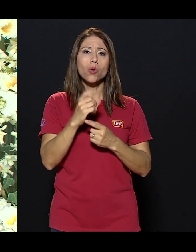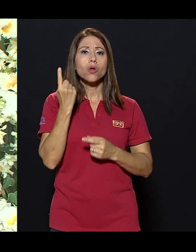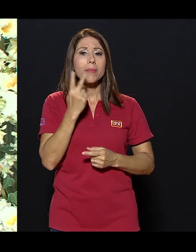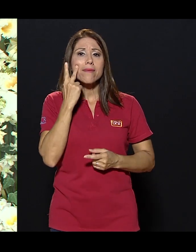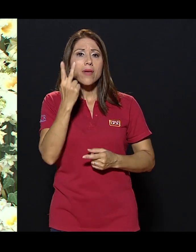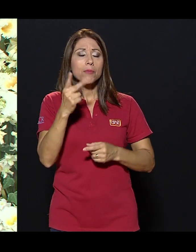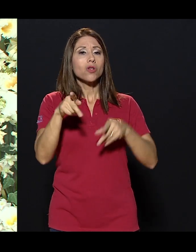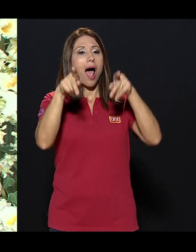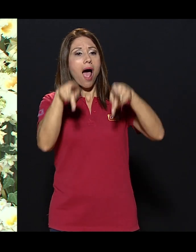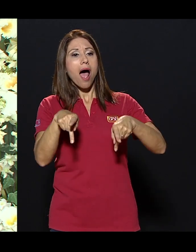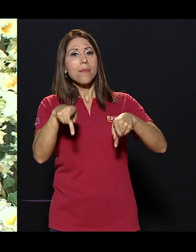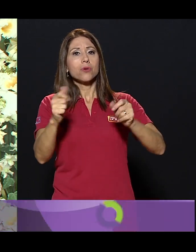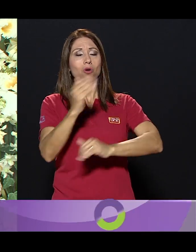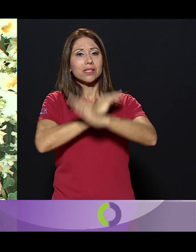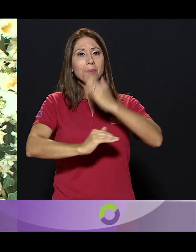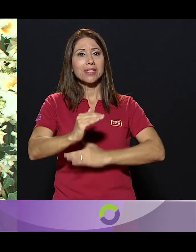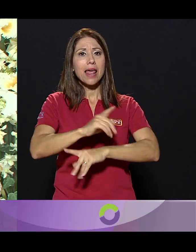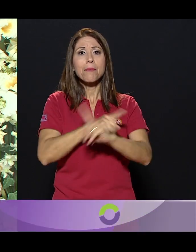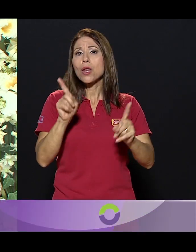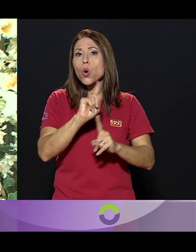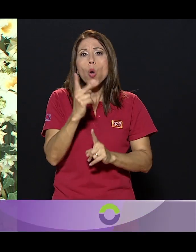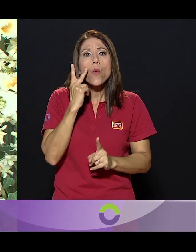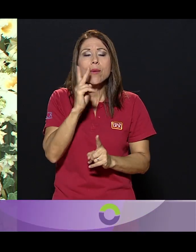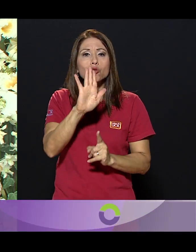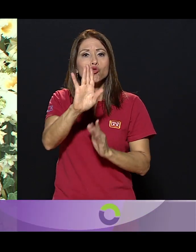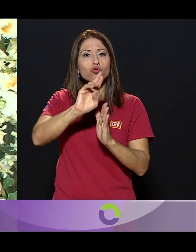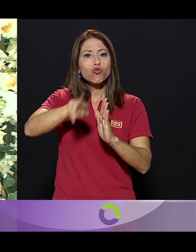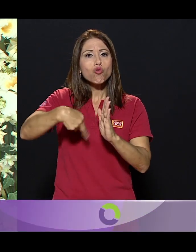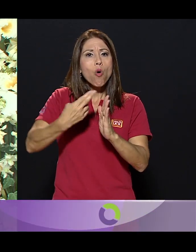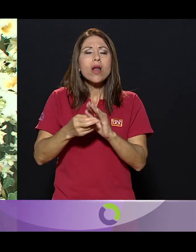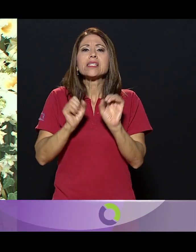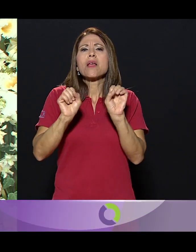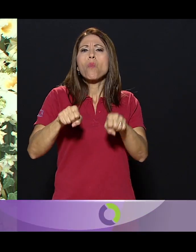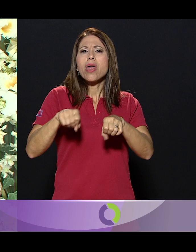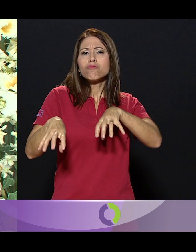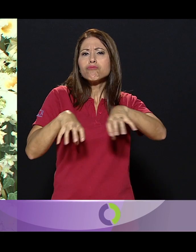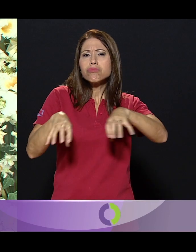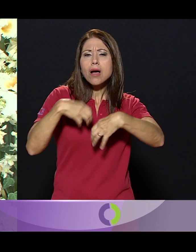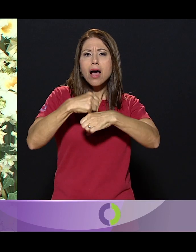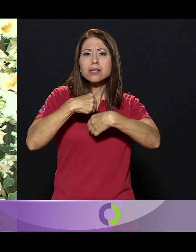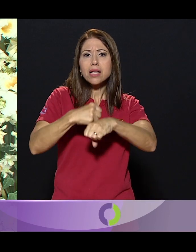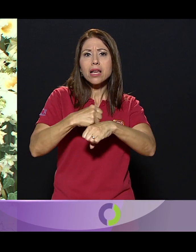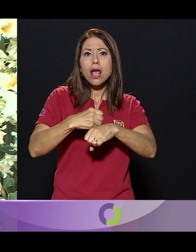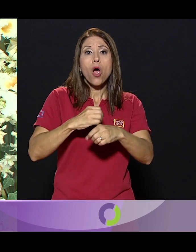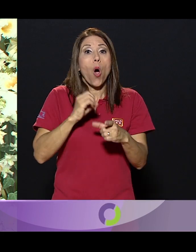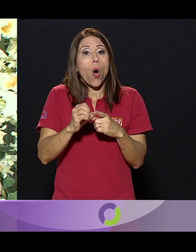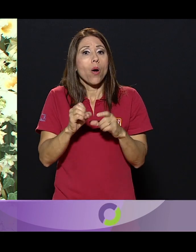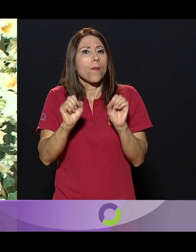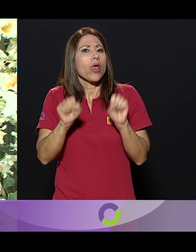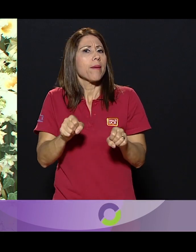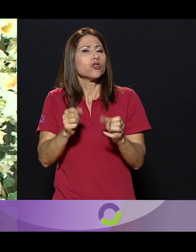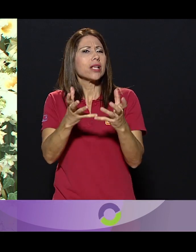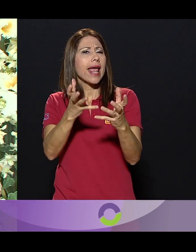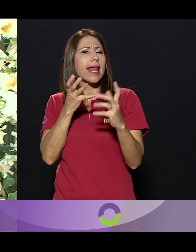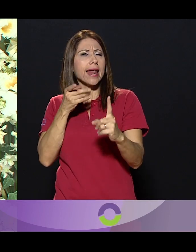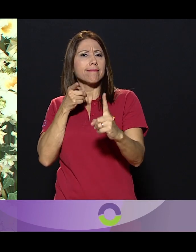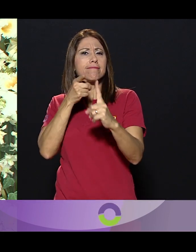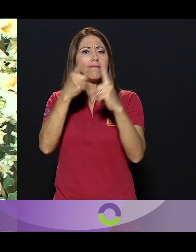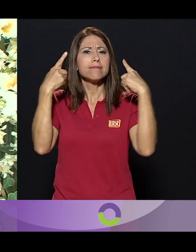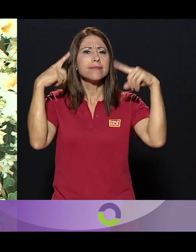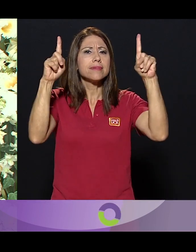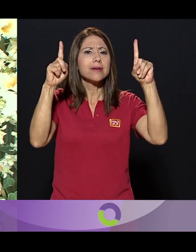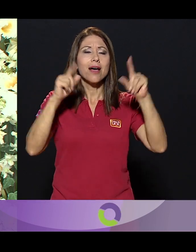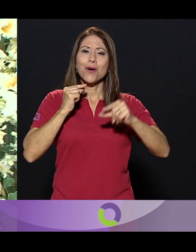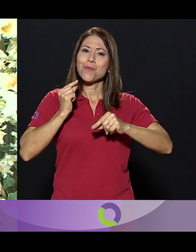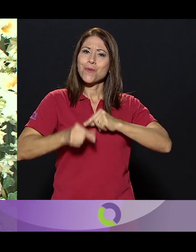son mujeres o el hecho de que son personas con discapacidad y no vemos más allá de los roles que pueden llegar a desempeñar o que podemos llegar a